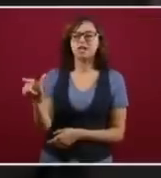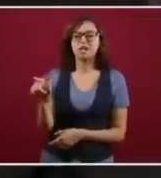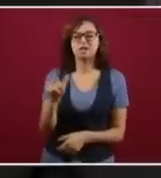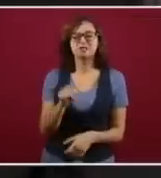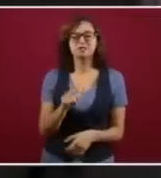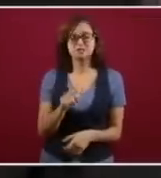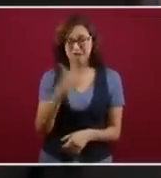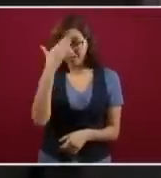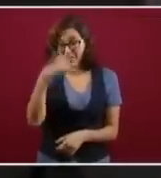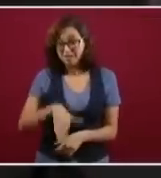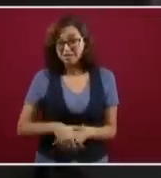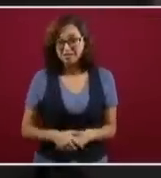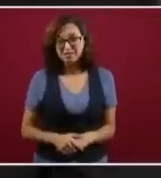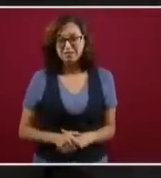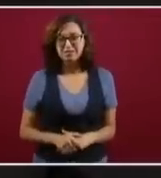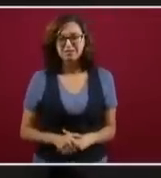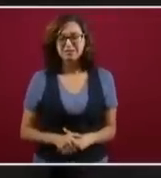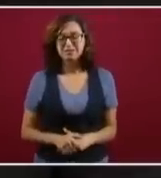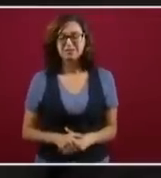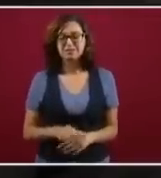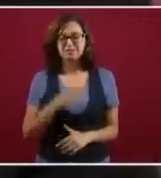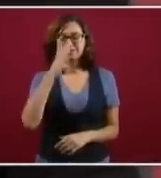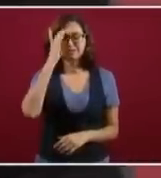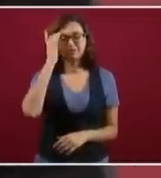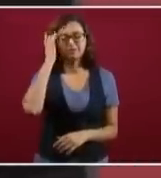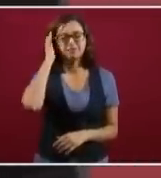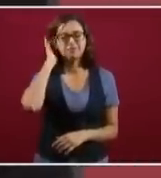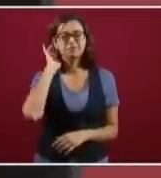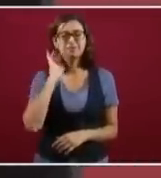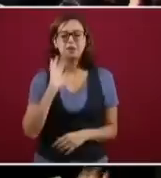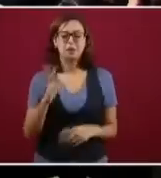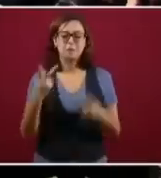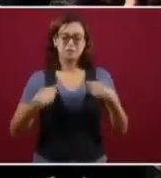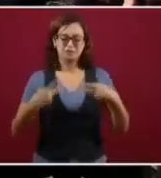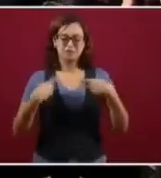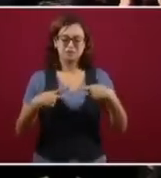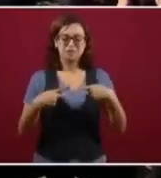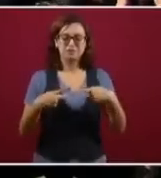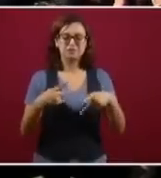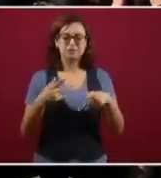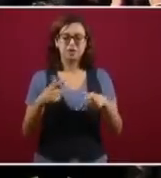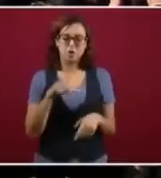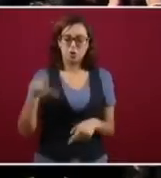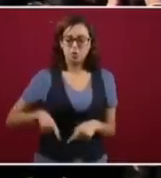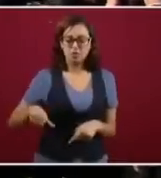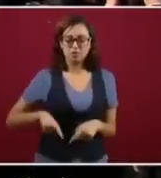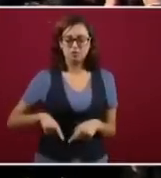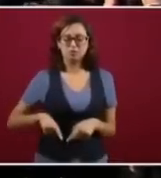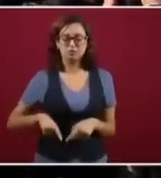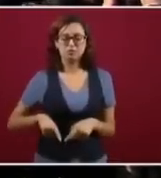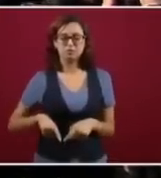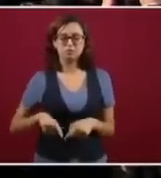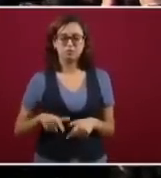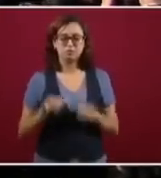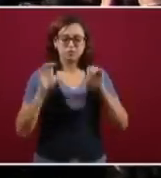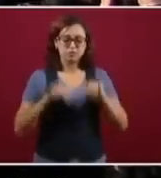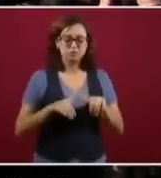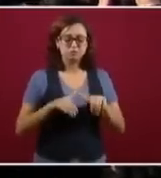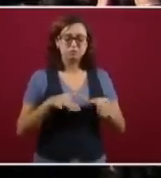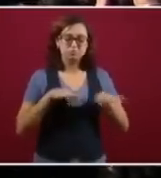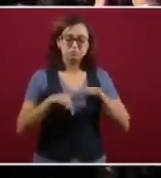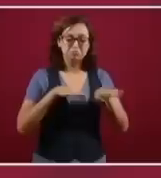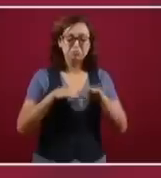El que los que trabajan en el gobierno 10 años, digo, que trabaja en el gobierno no